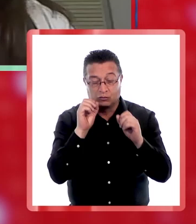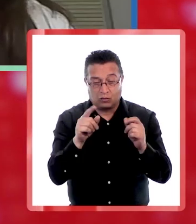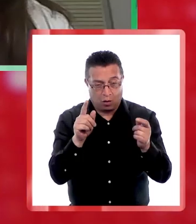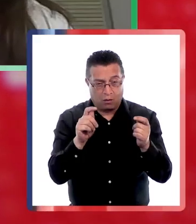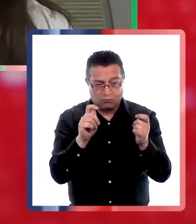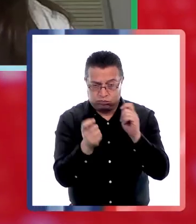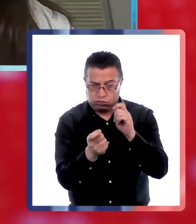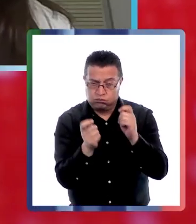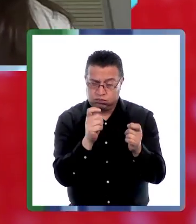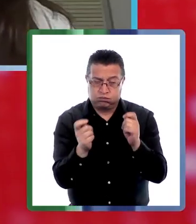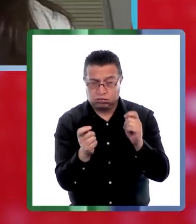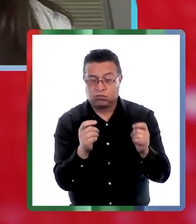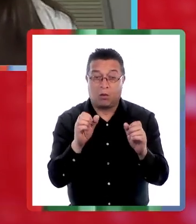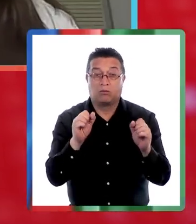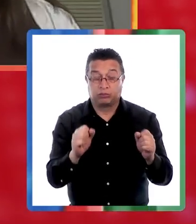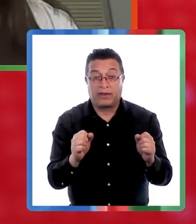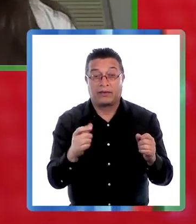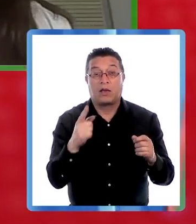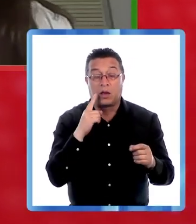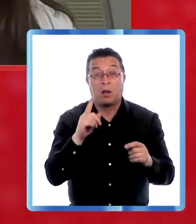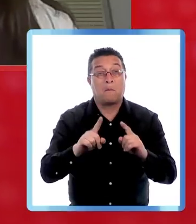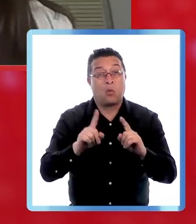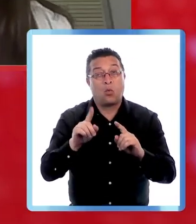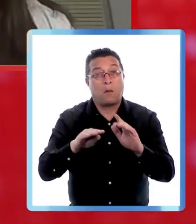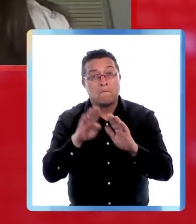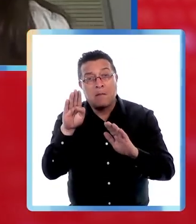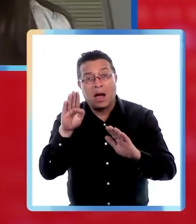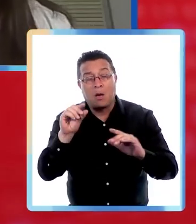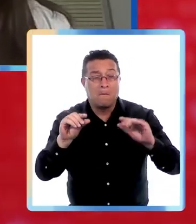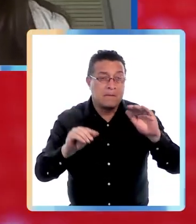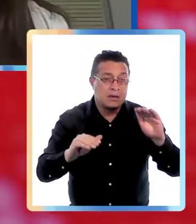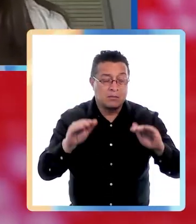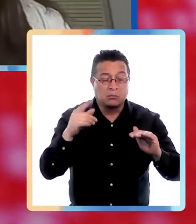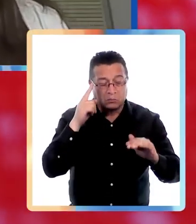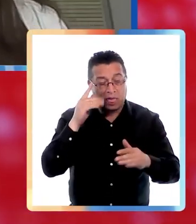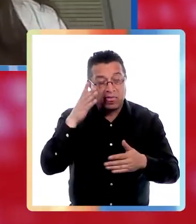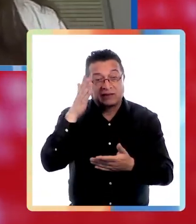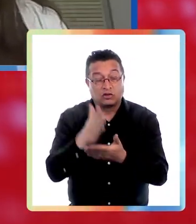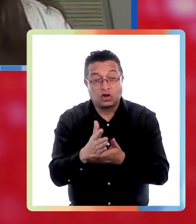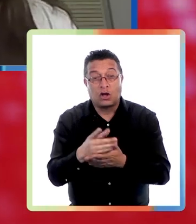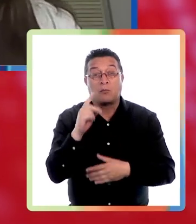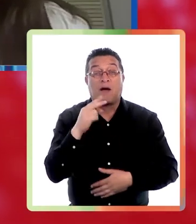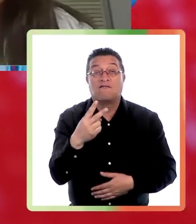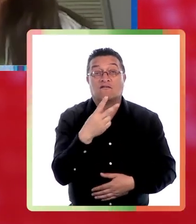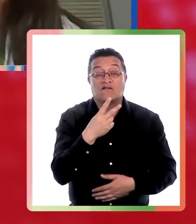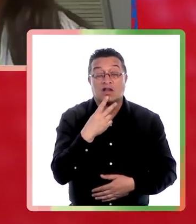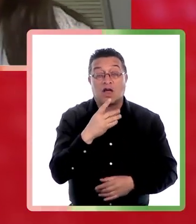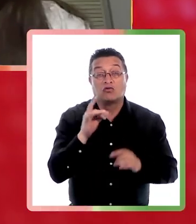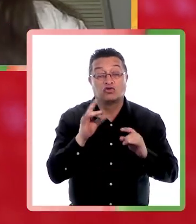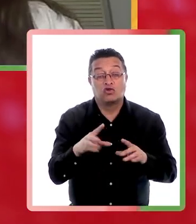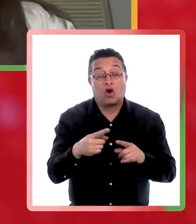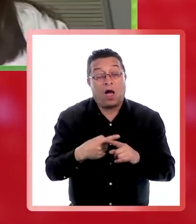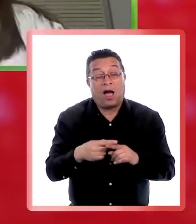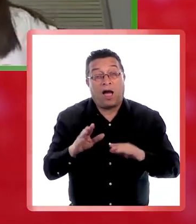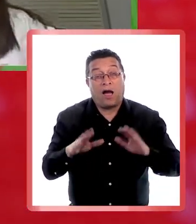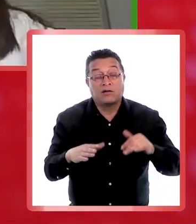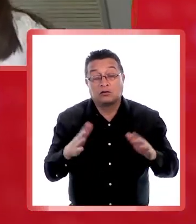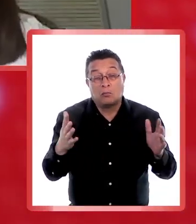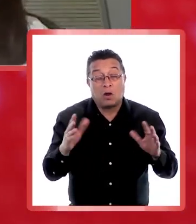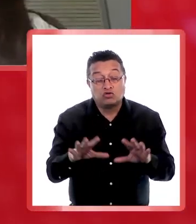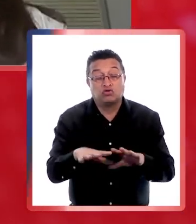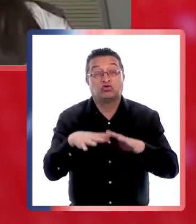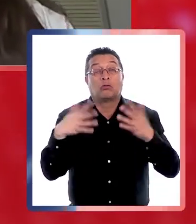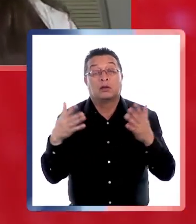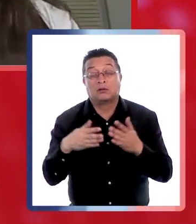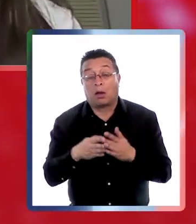bien modificables, po. O sea, claro, uno más o menos toma decisiones al respecto, pero a veces la vida nos lleva